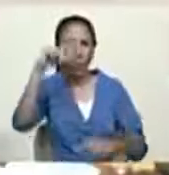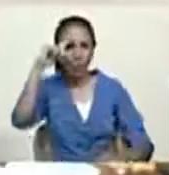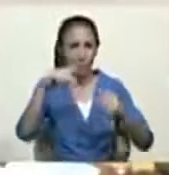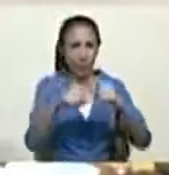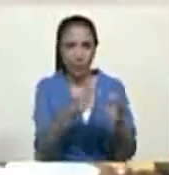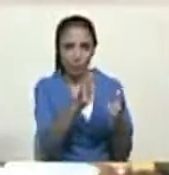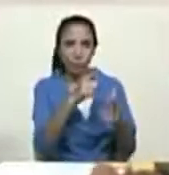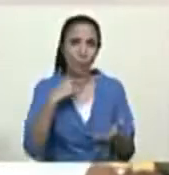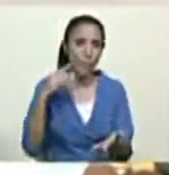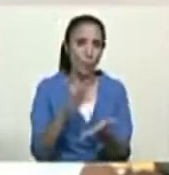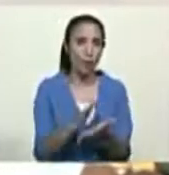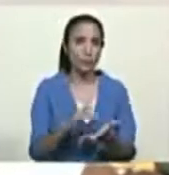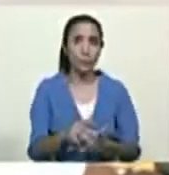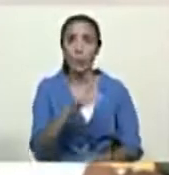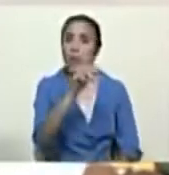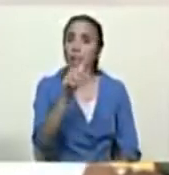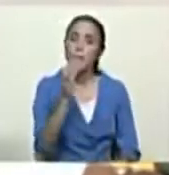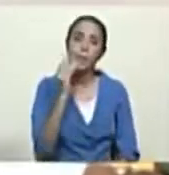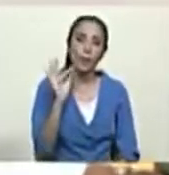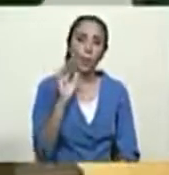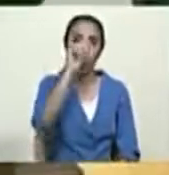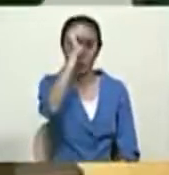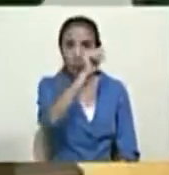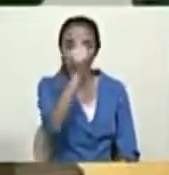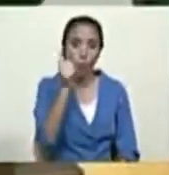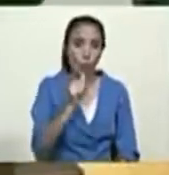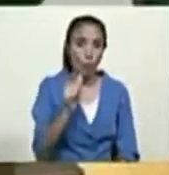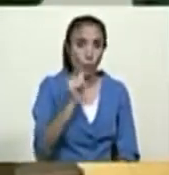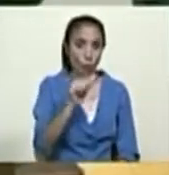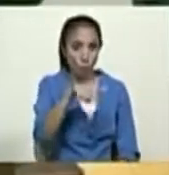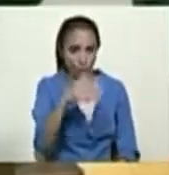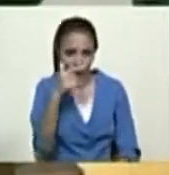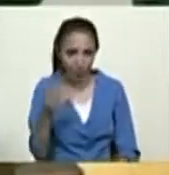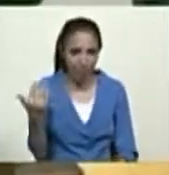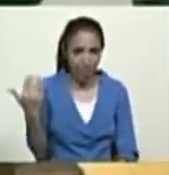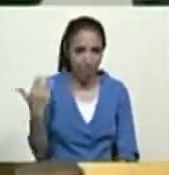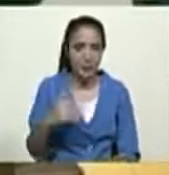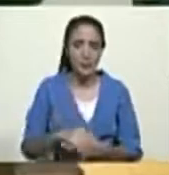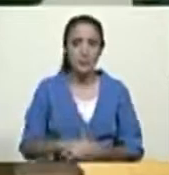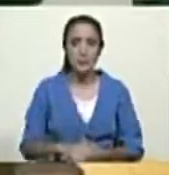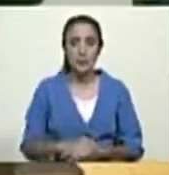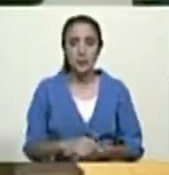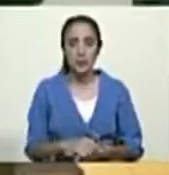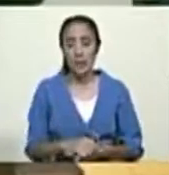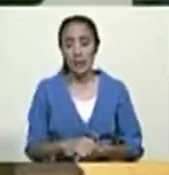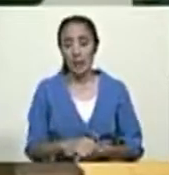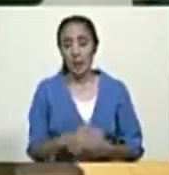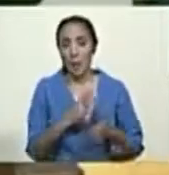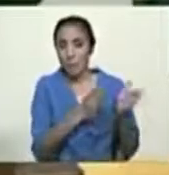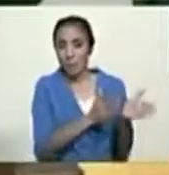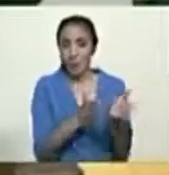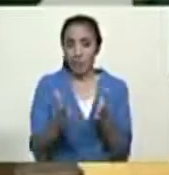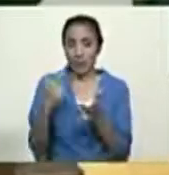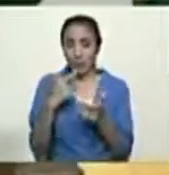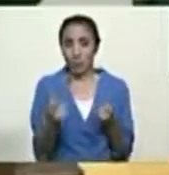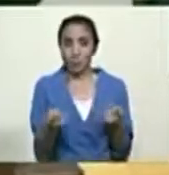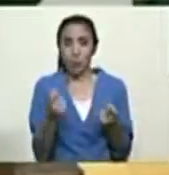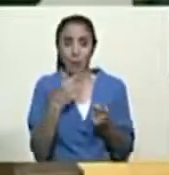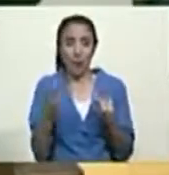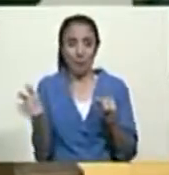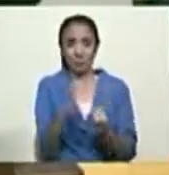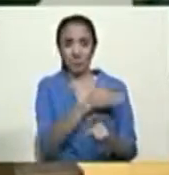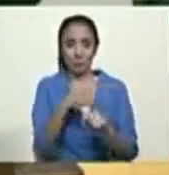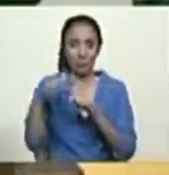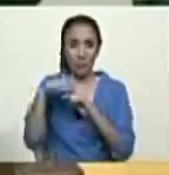señores este fin de semana hubo una operación bien orquestadas para violentar